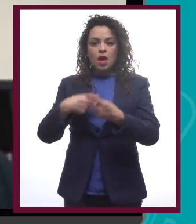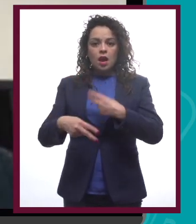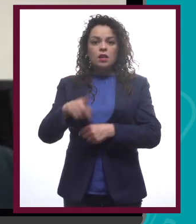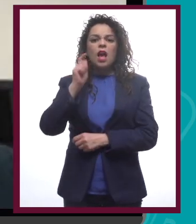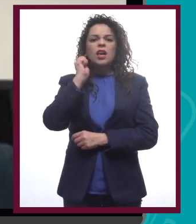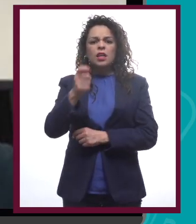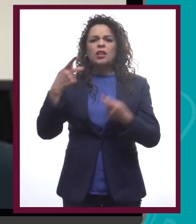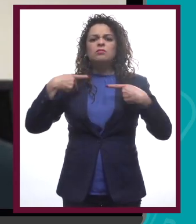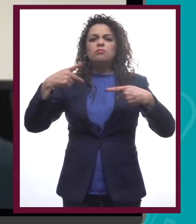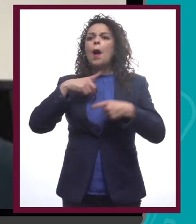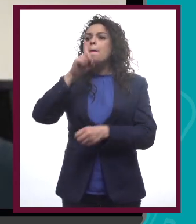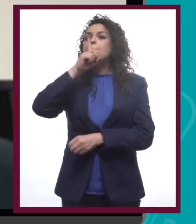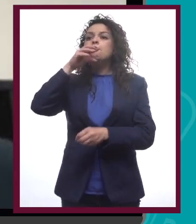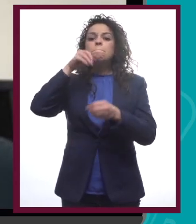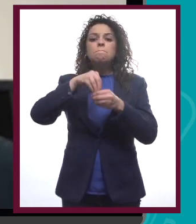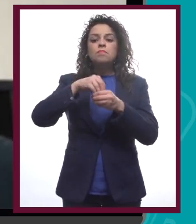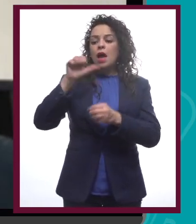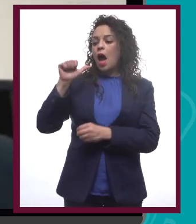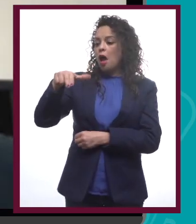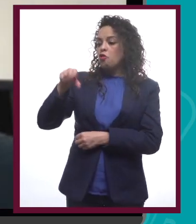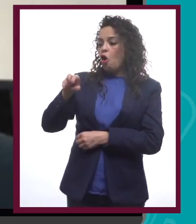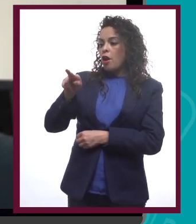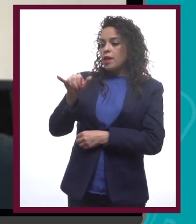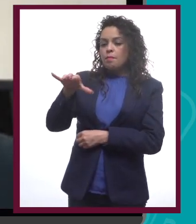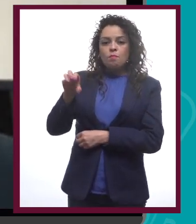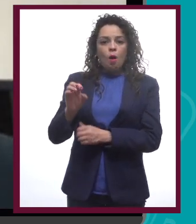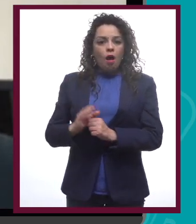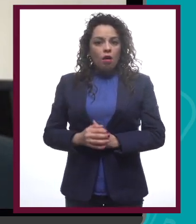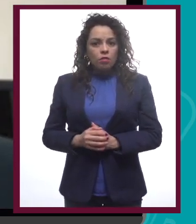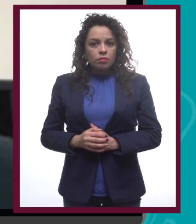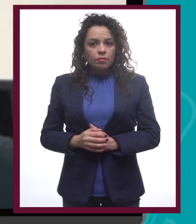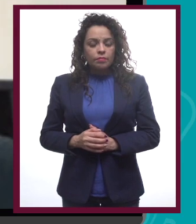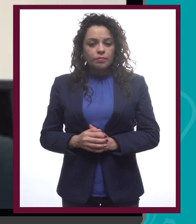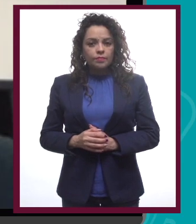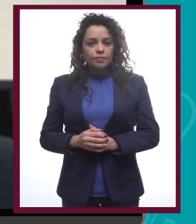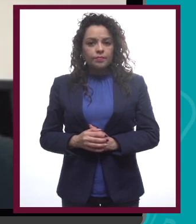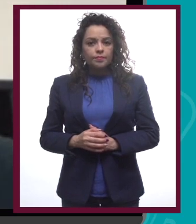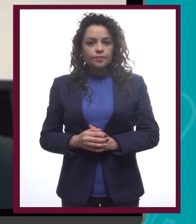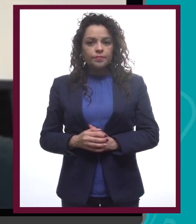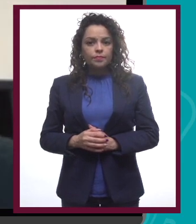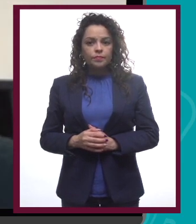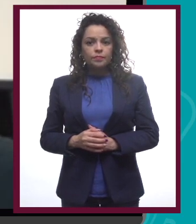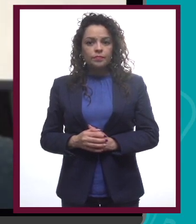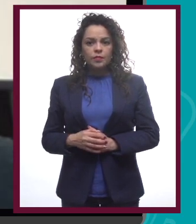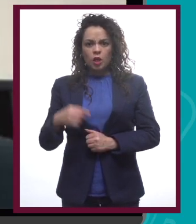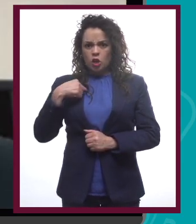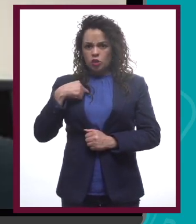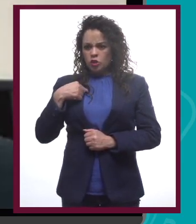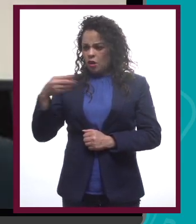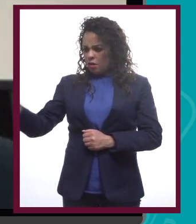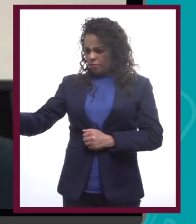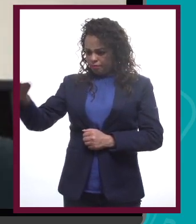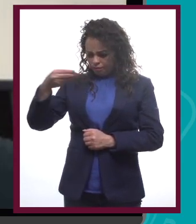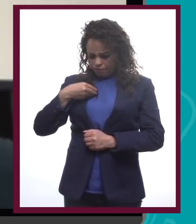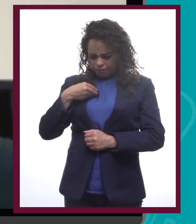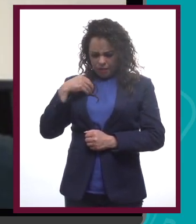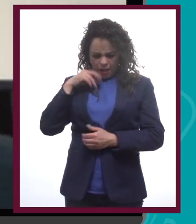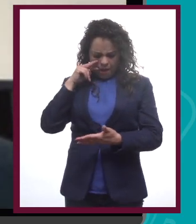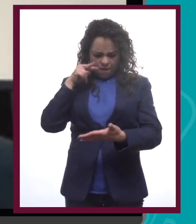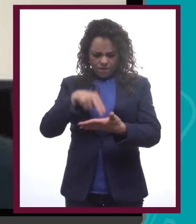de fuentes anónimas que nos llega a veces bajo la idea de que es